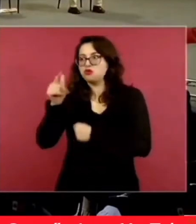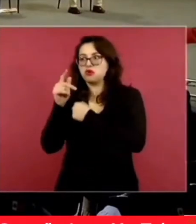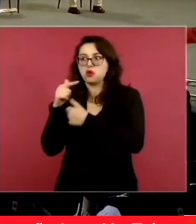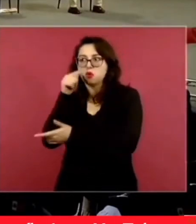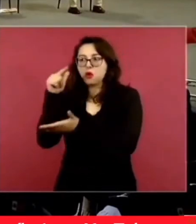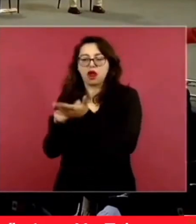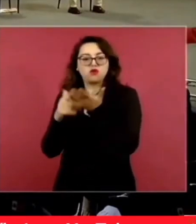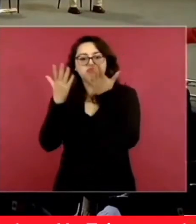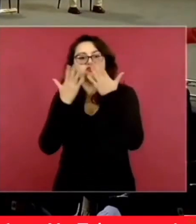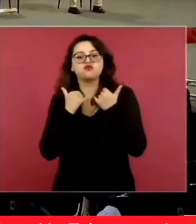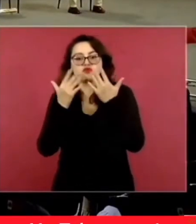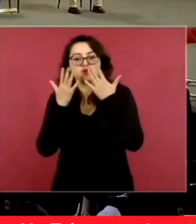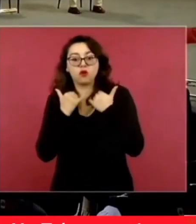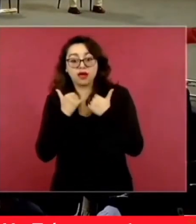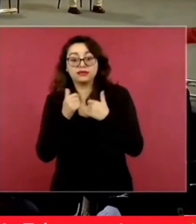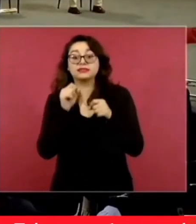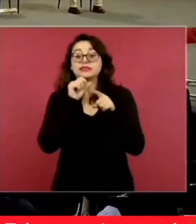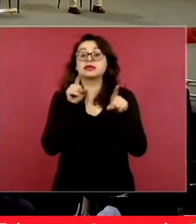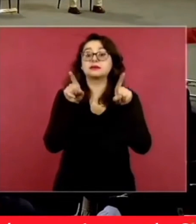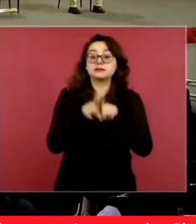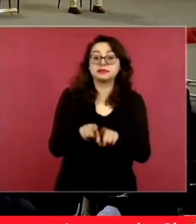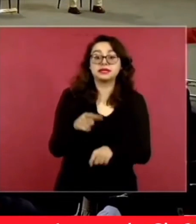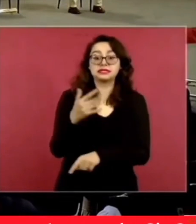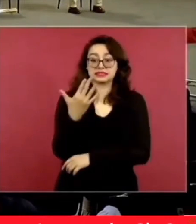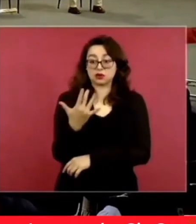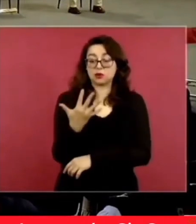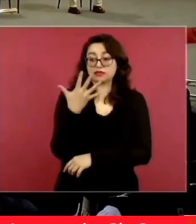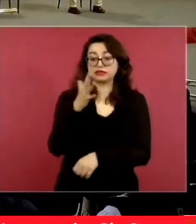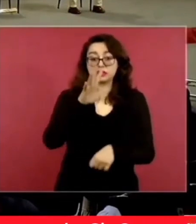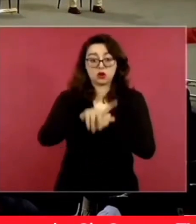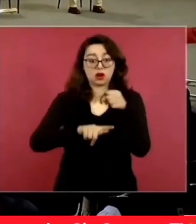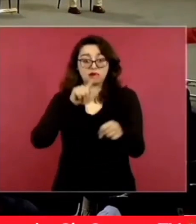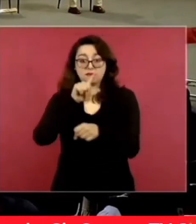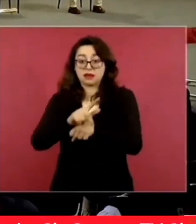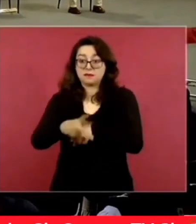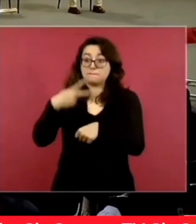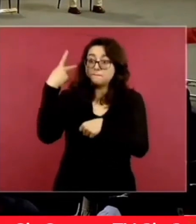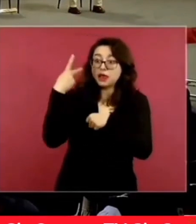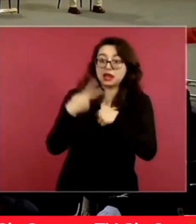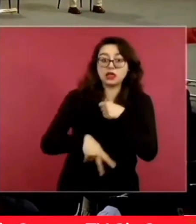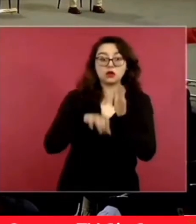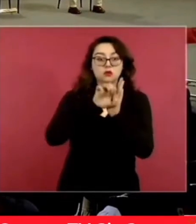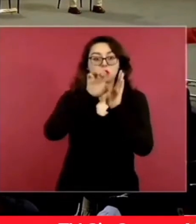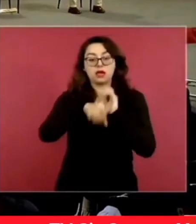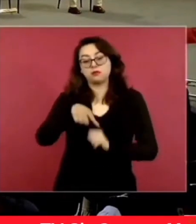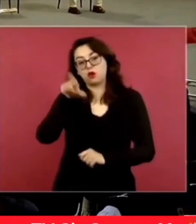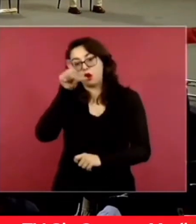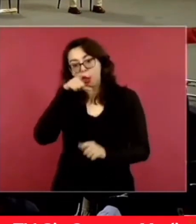alguna categoría en riesgo, como el águila real. La siguiente, por favor.